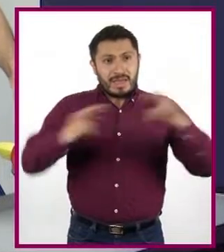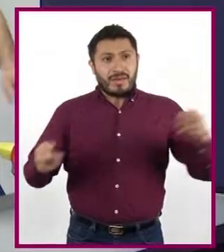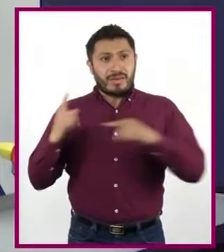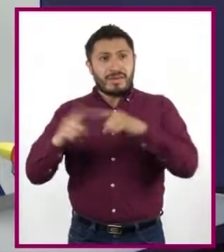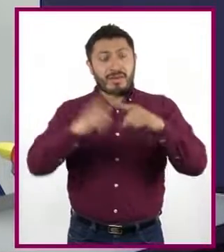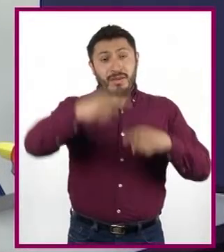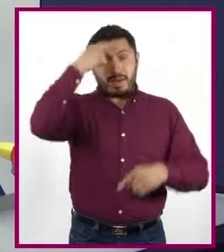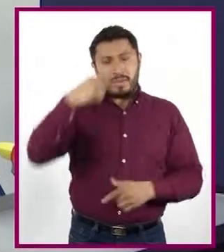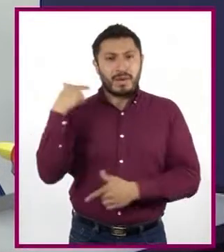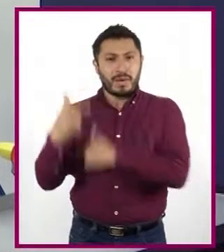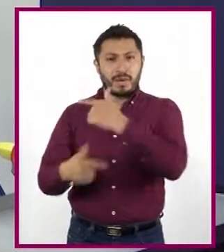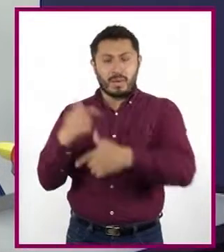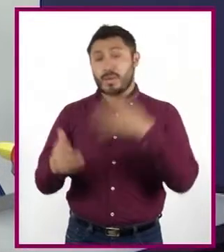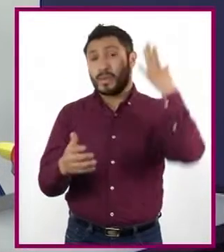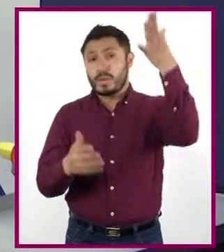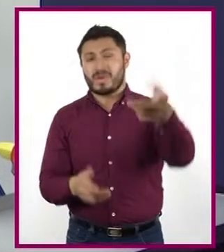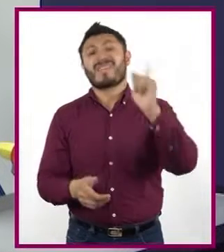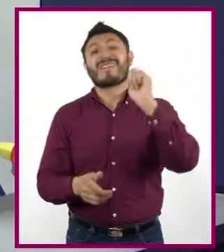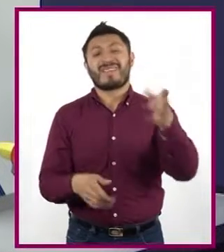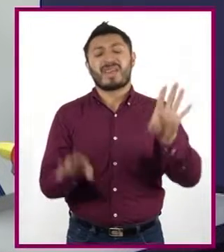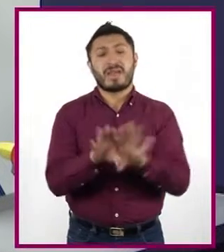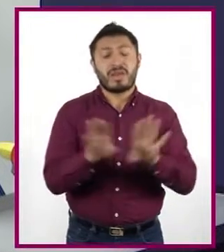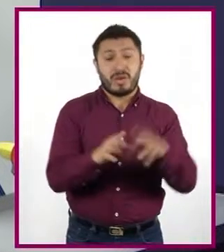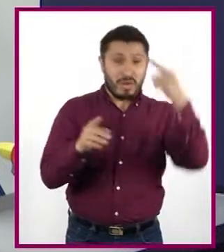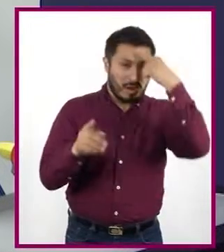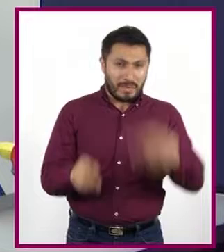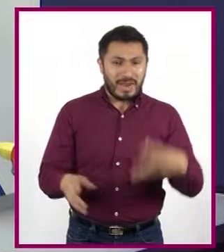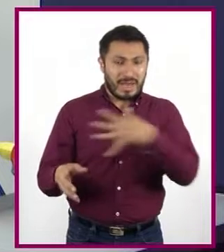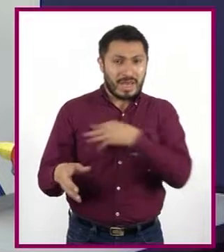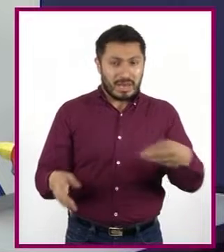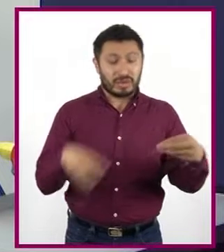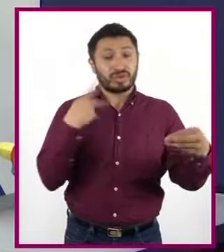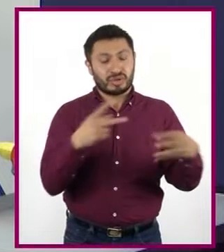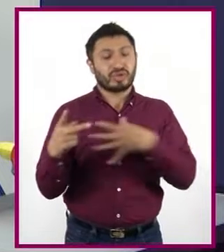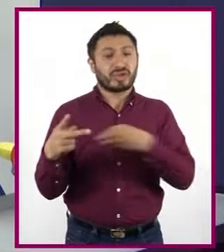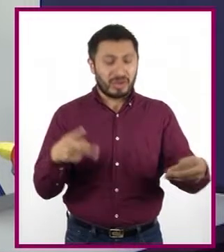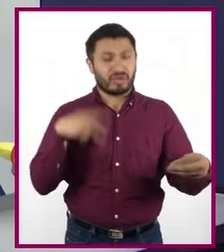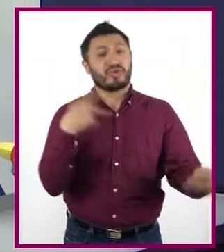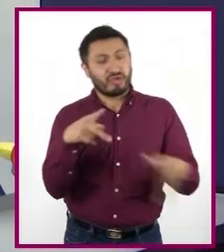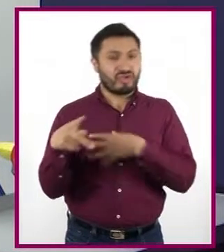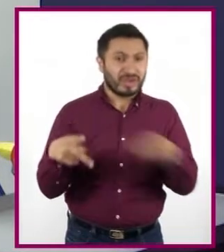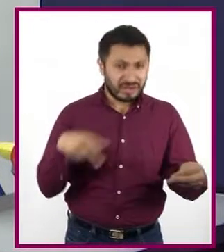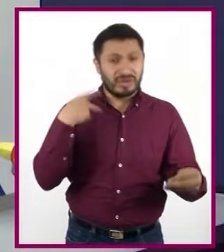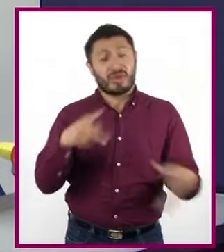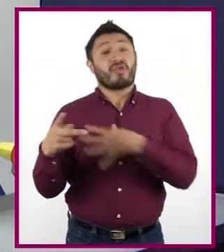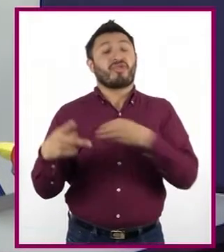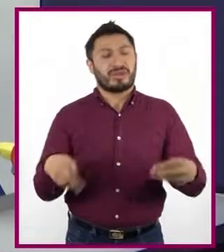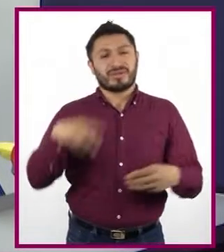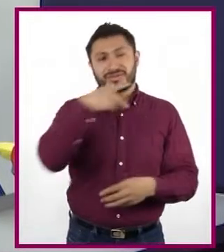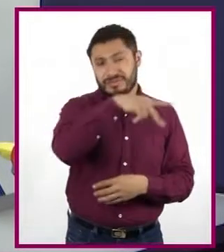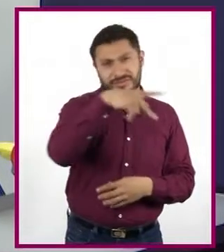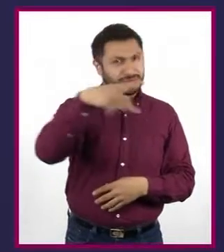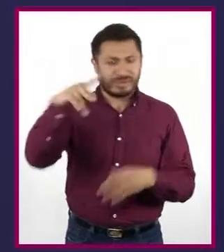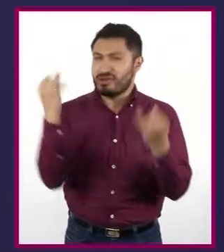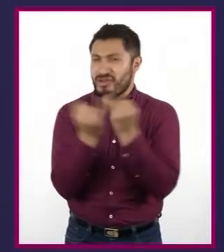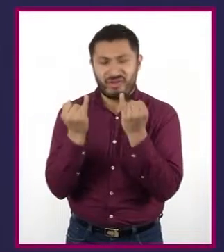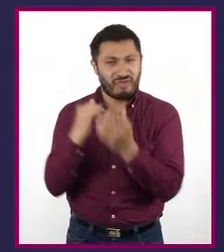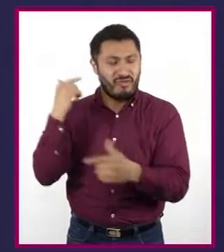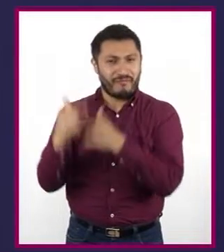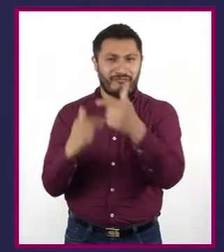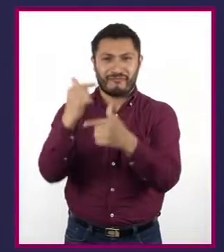futuras generaciones, o sea, para los hijos de mis hijos, los hijos de tus hijos y